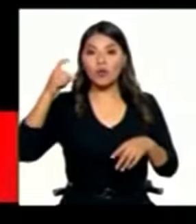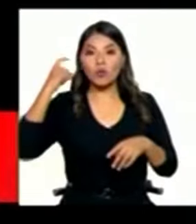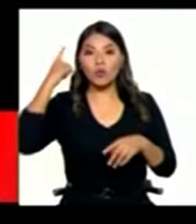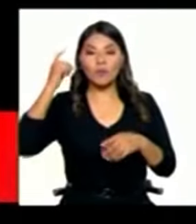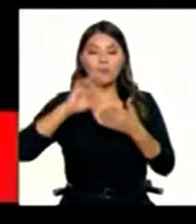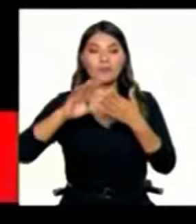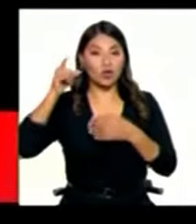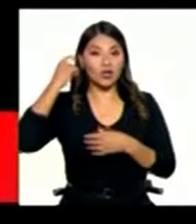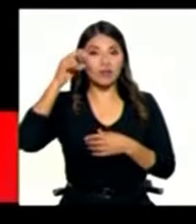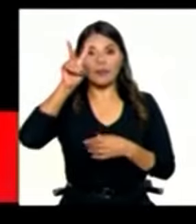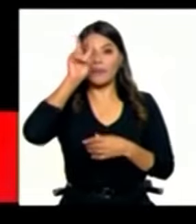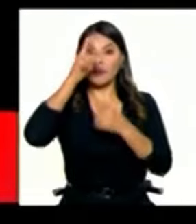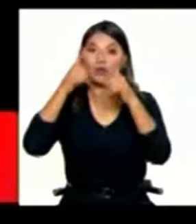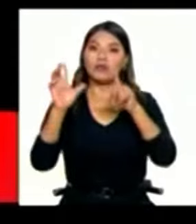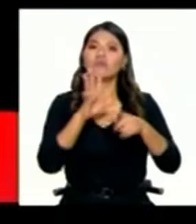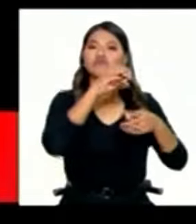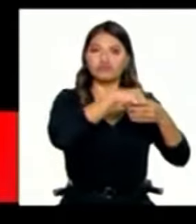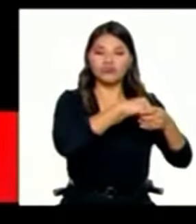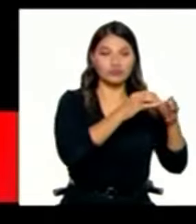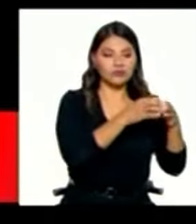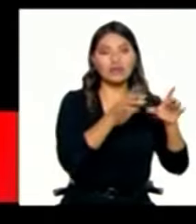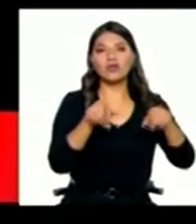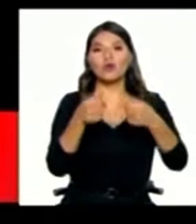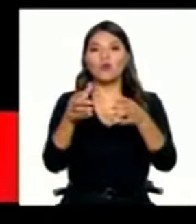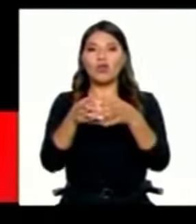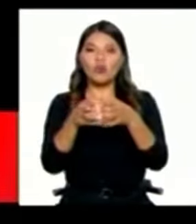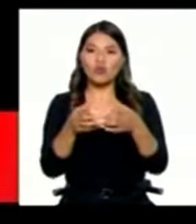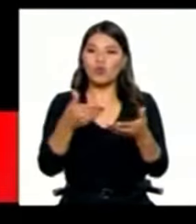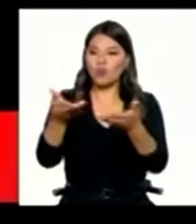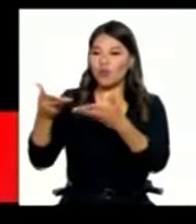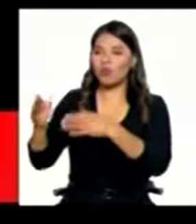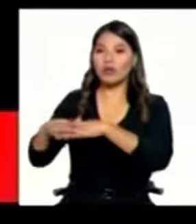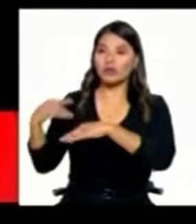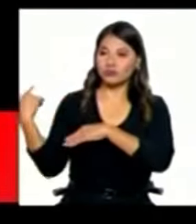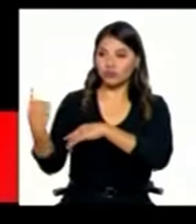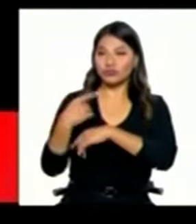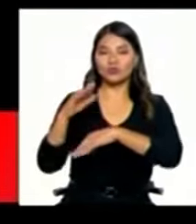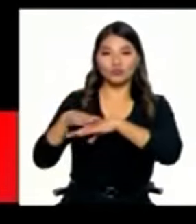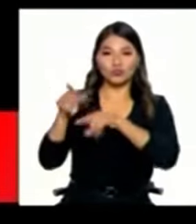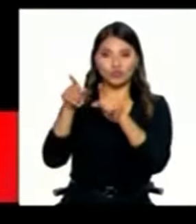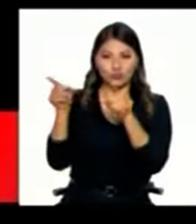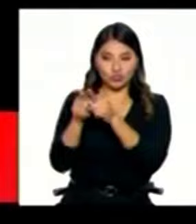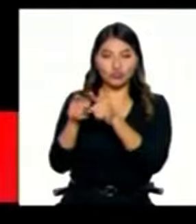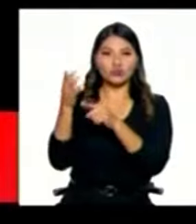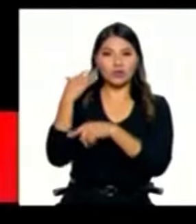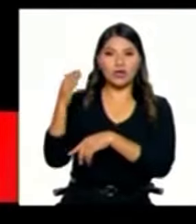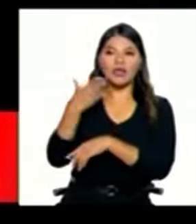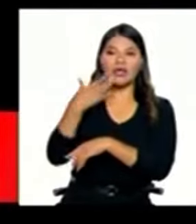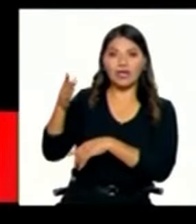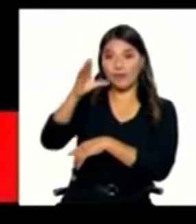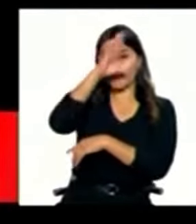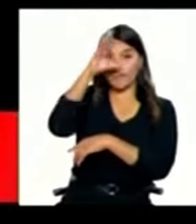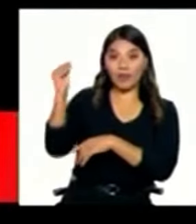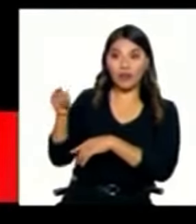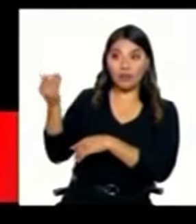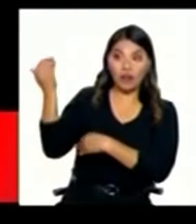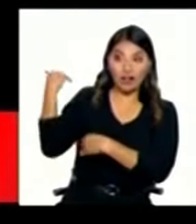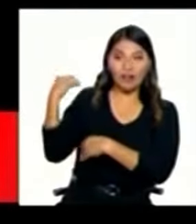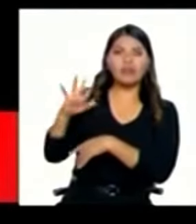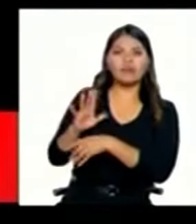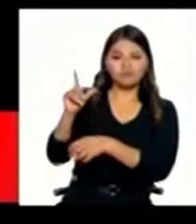También habría permitido la entrega de cupos que fueron usados en la campaña de Pedro Castillo.